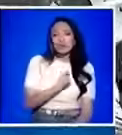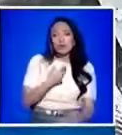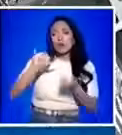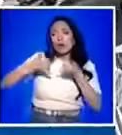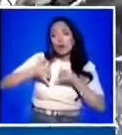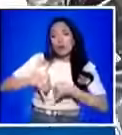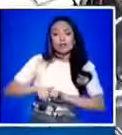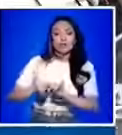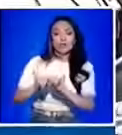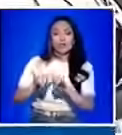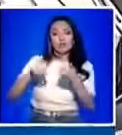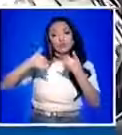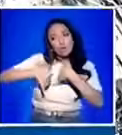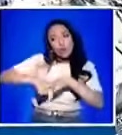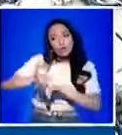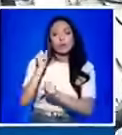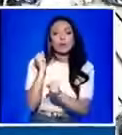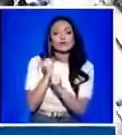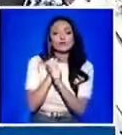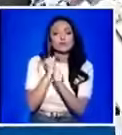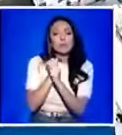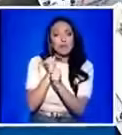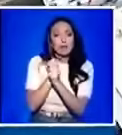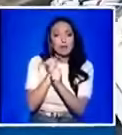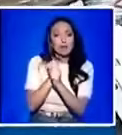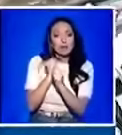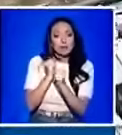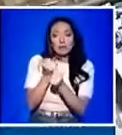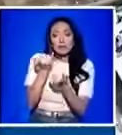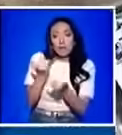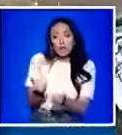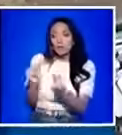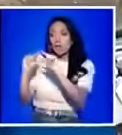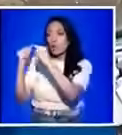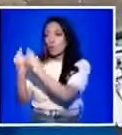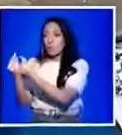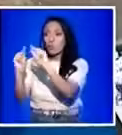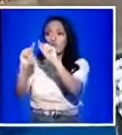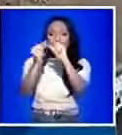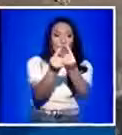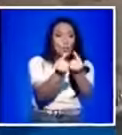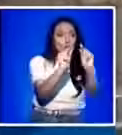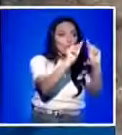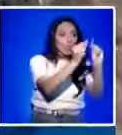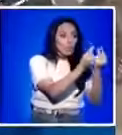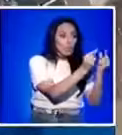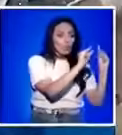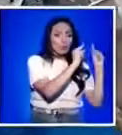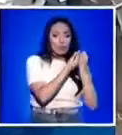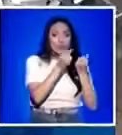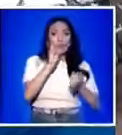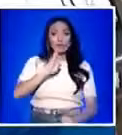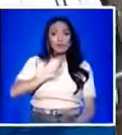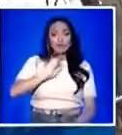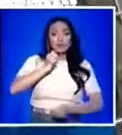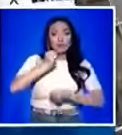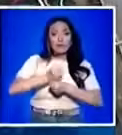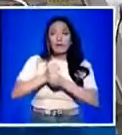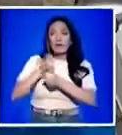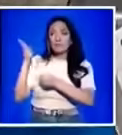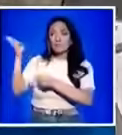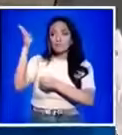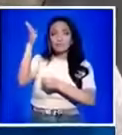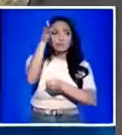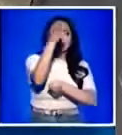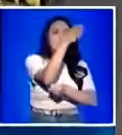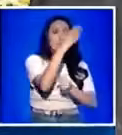nosotros trabajando, estamos dispersos con grupos técnicos por todo el distrito metropolitano para llegar a la mayor